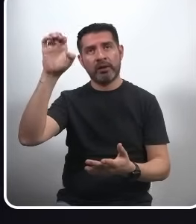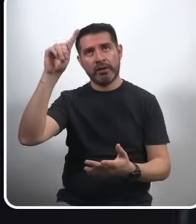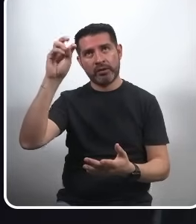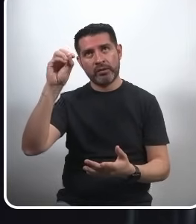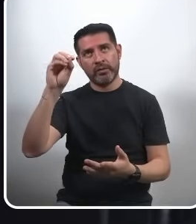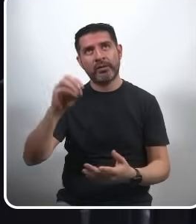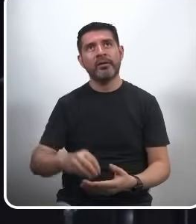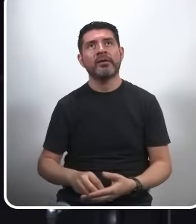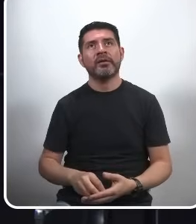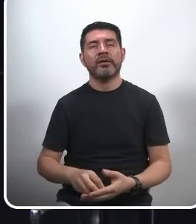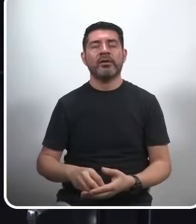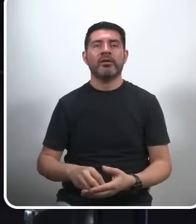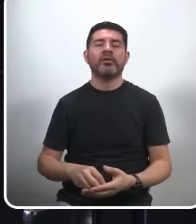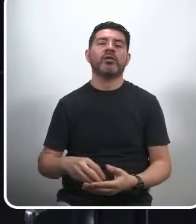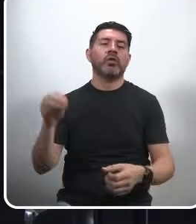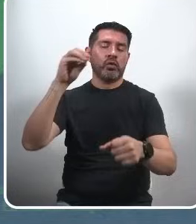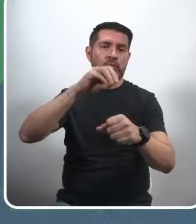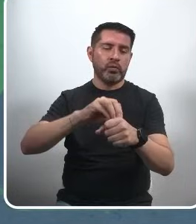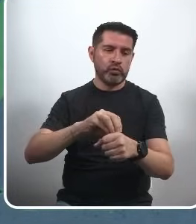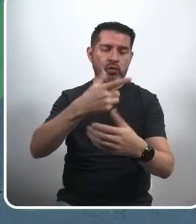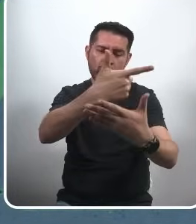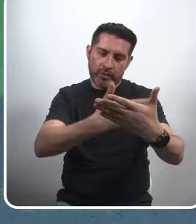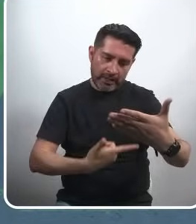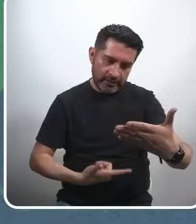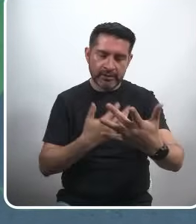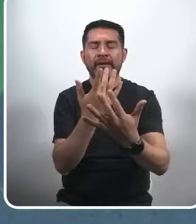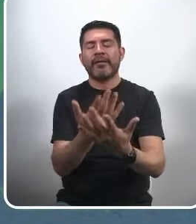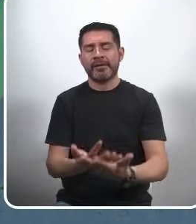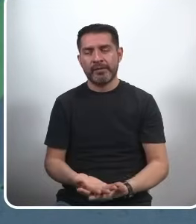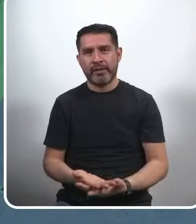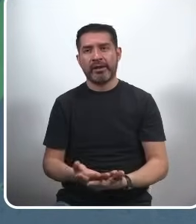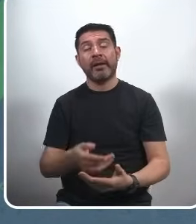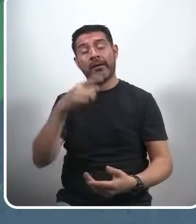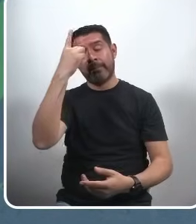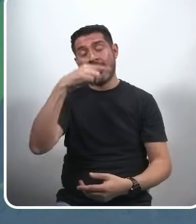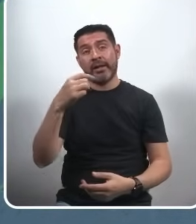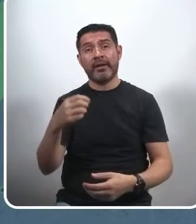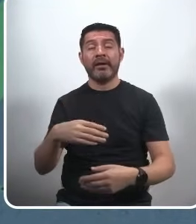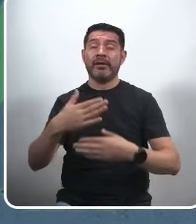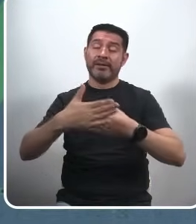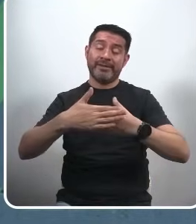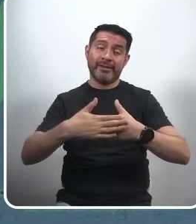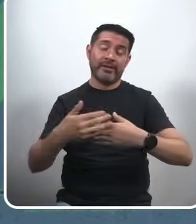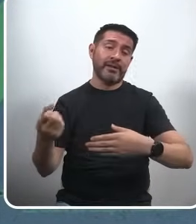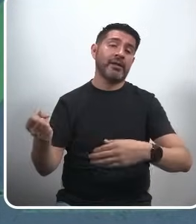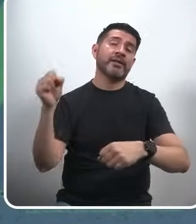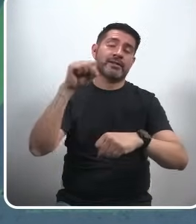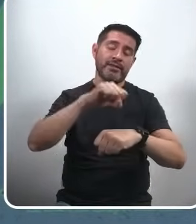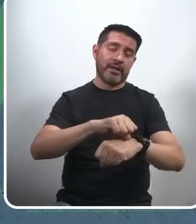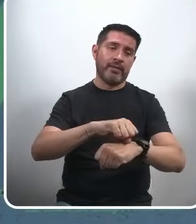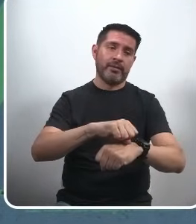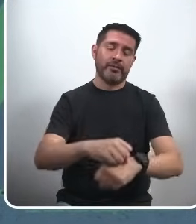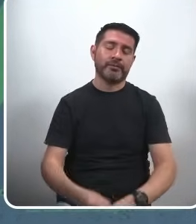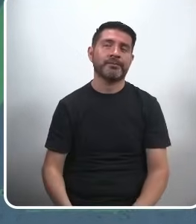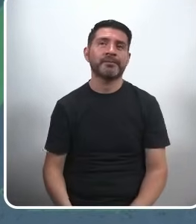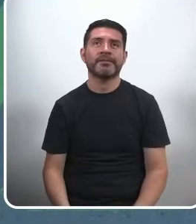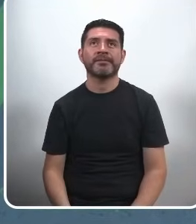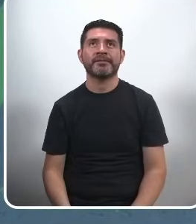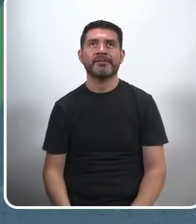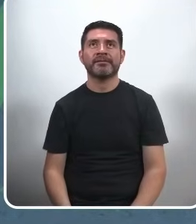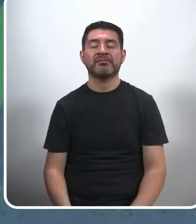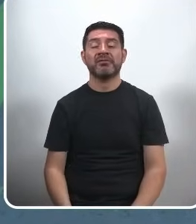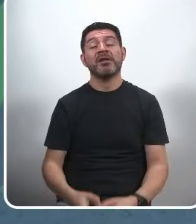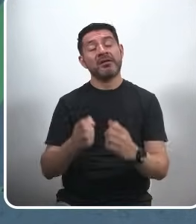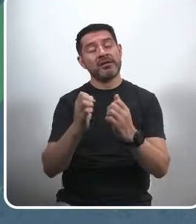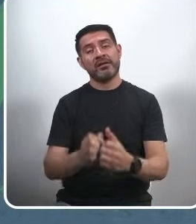espera del sábado. Entonces estábamos allí y Lucas esperando todo el tiempo allí para a ver si entra. Estaba en el